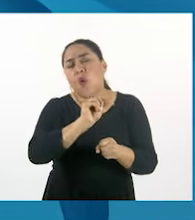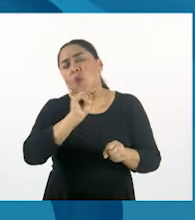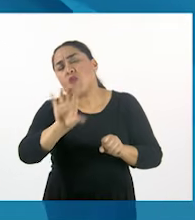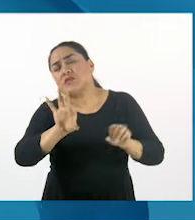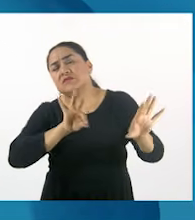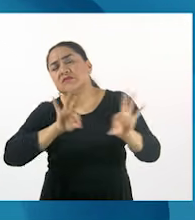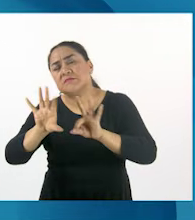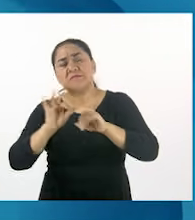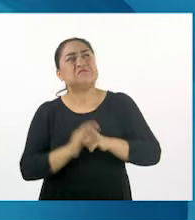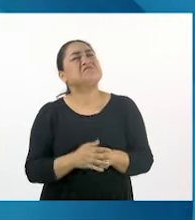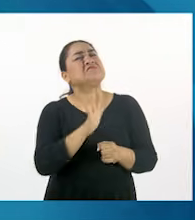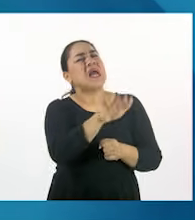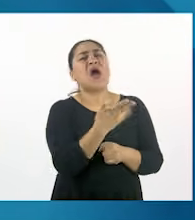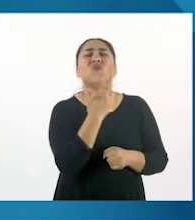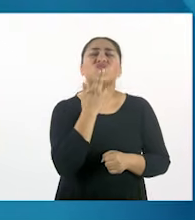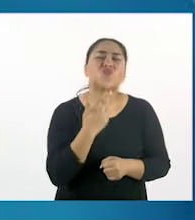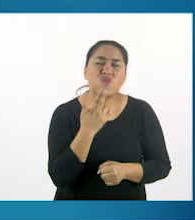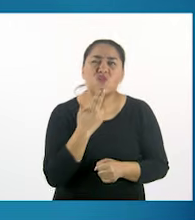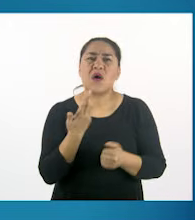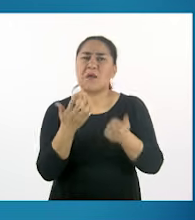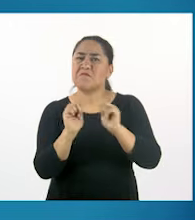puedes decir de los dulces y el pan?